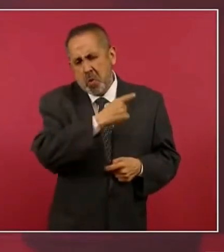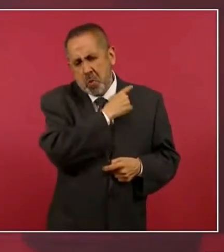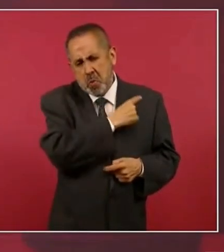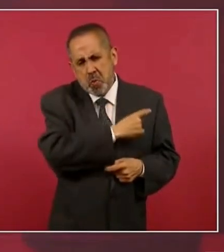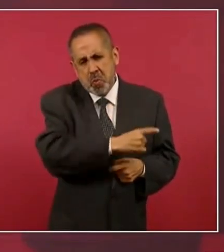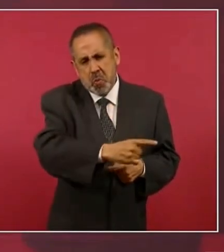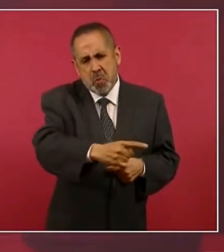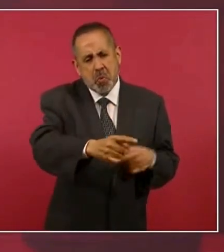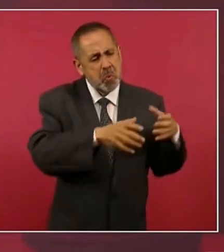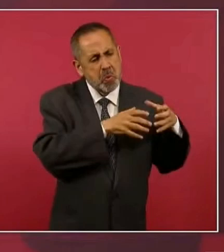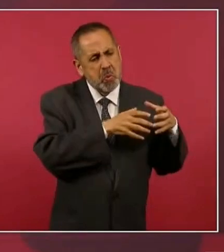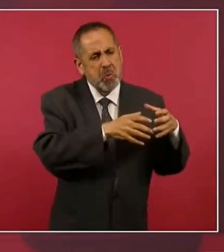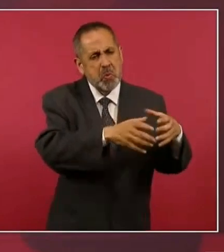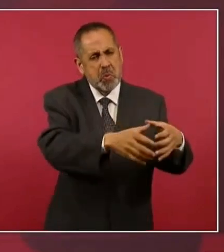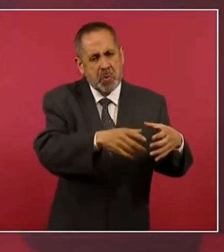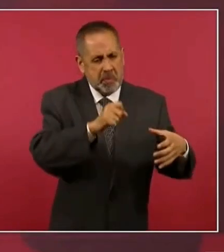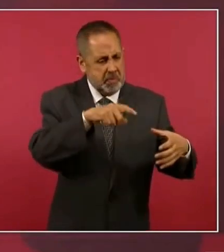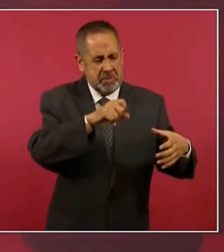más